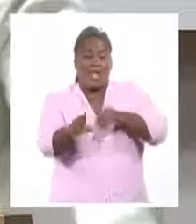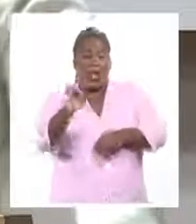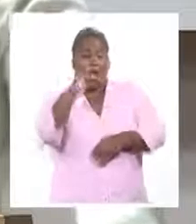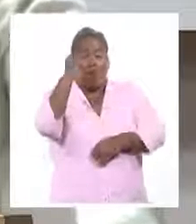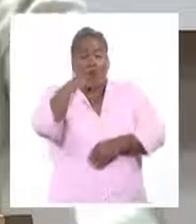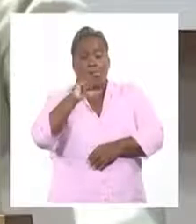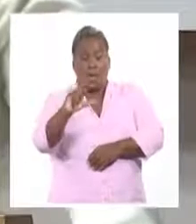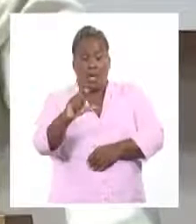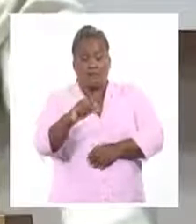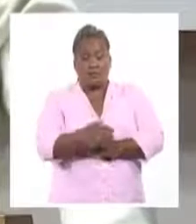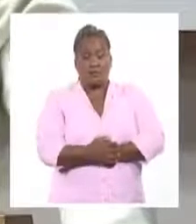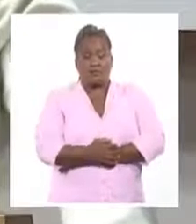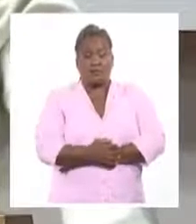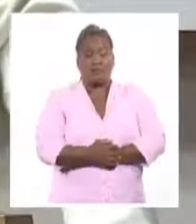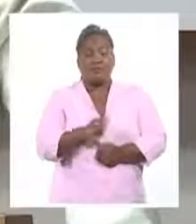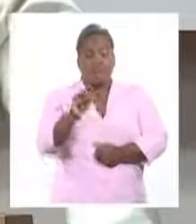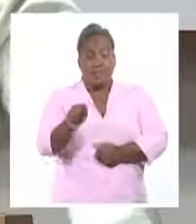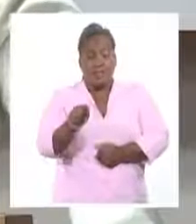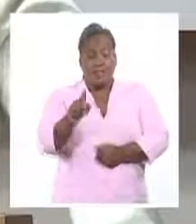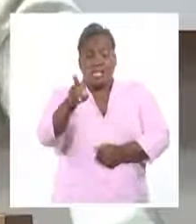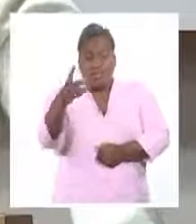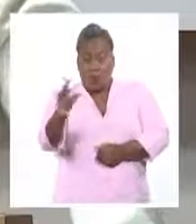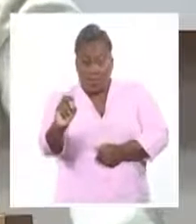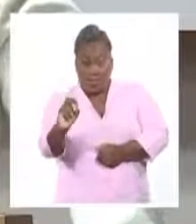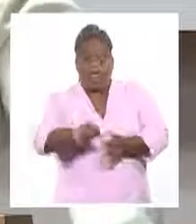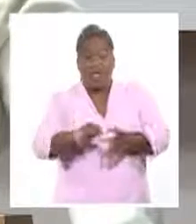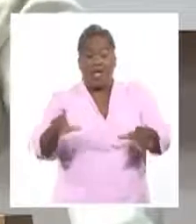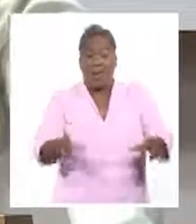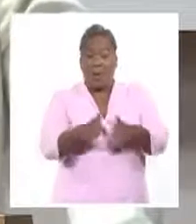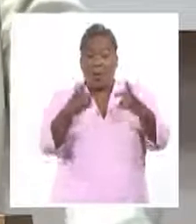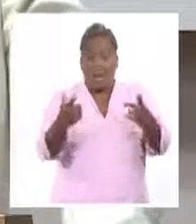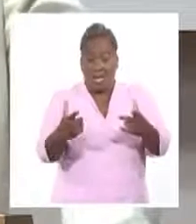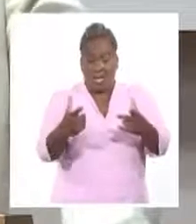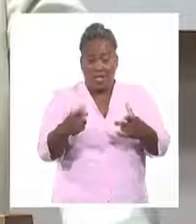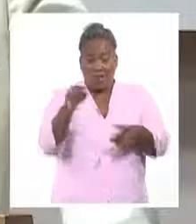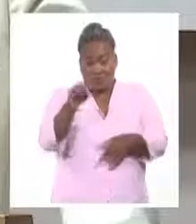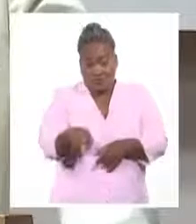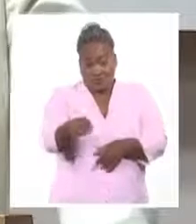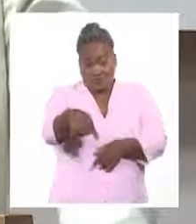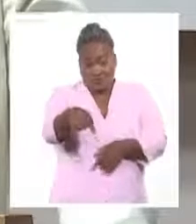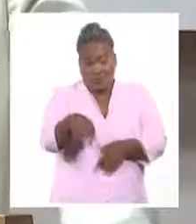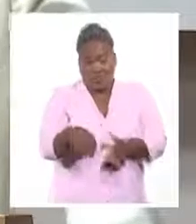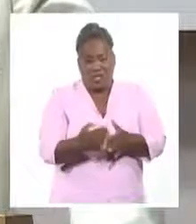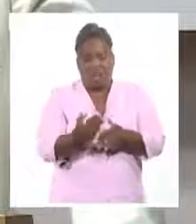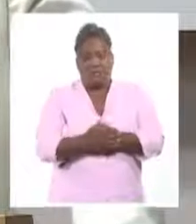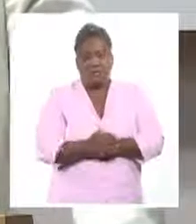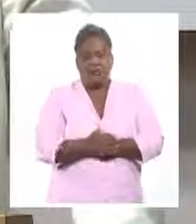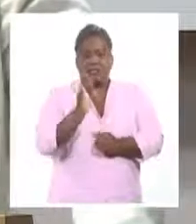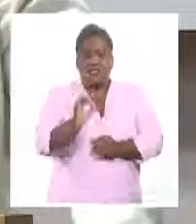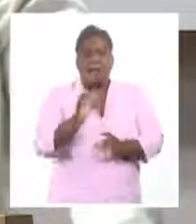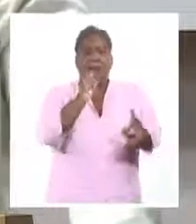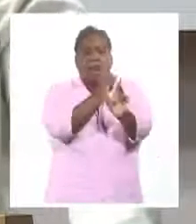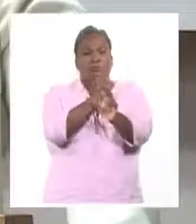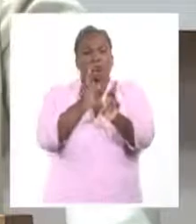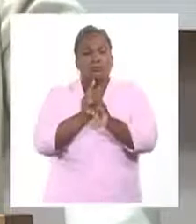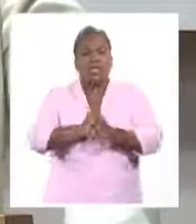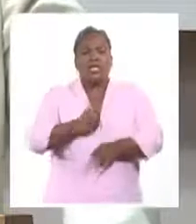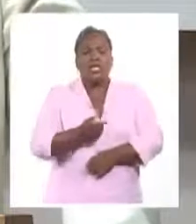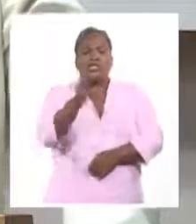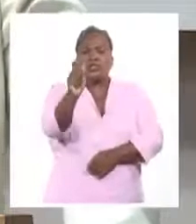personalísima y universal, cuyos 120 cumpleaños celebramos con estas sesiones. Cada encuentro con intelectuales y